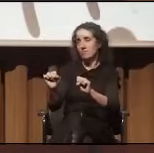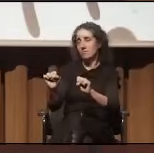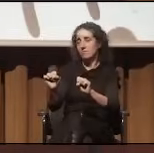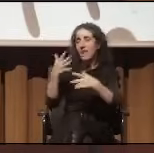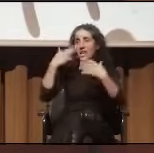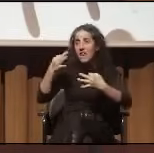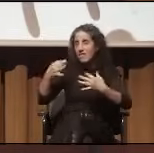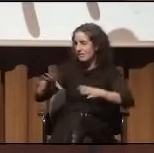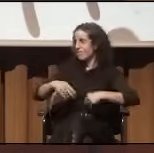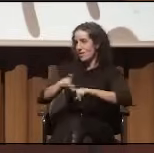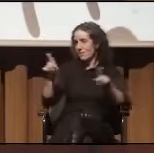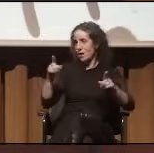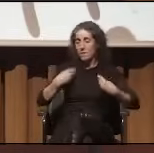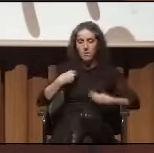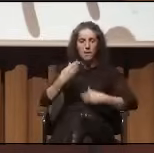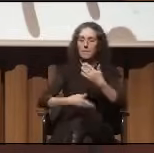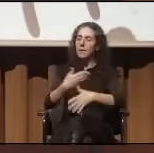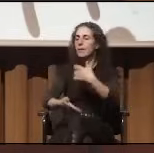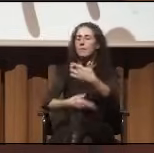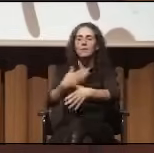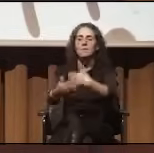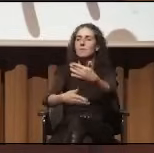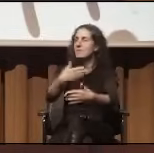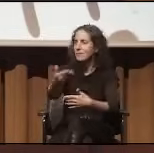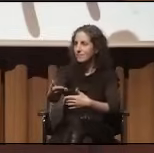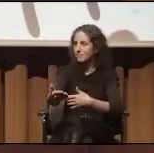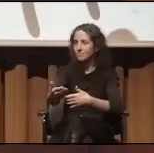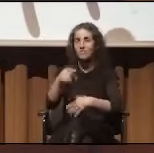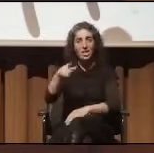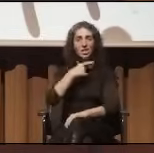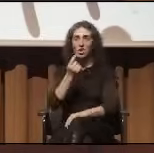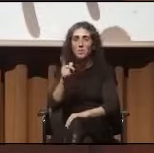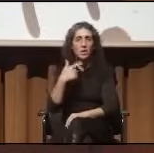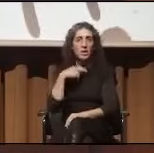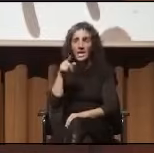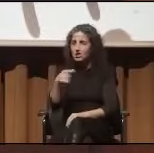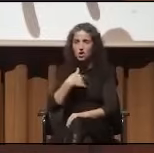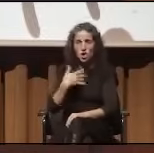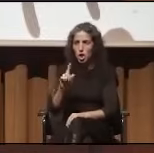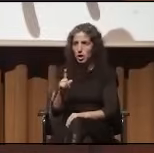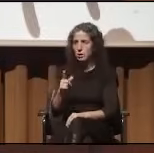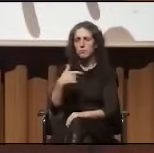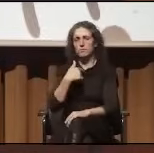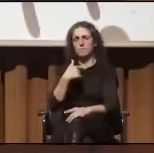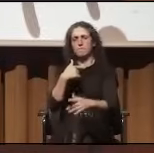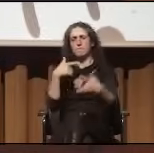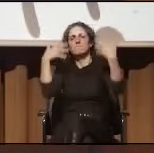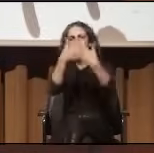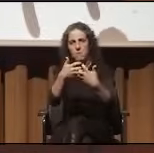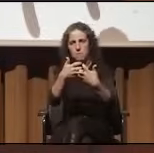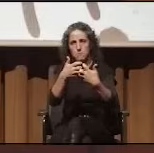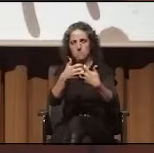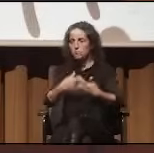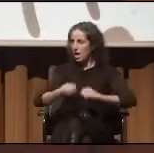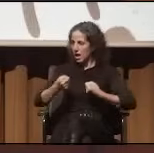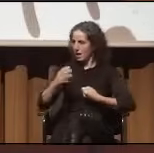la vida fluye de alguna manera, ¿no? Pasa algo, esto no me gusta, no quiero que pase, y yo me voy a enfrentar con eso. Tú tienes un poquito de energía